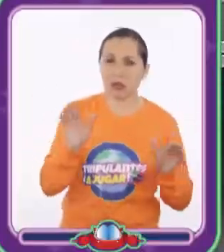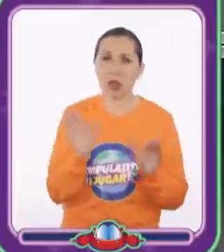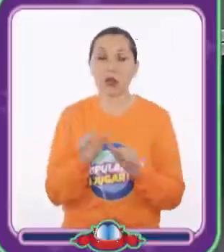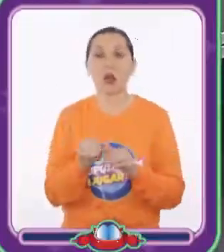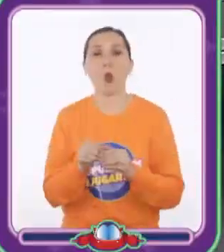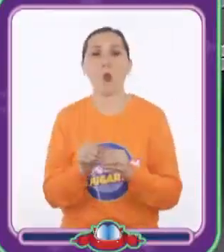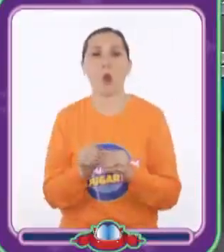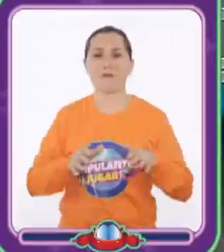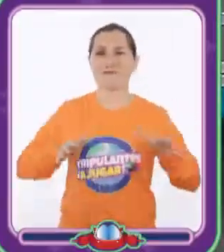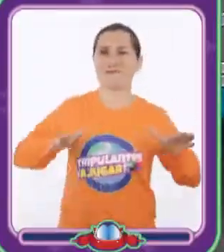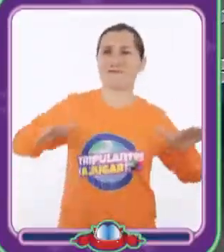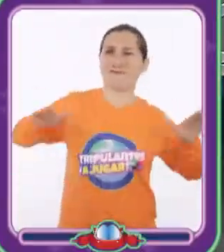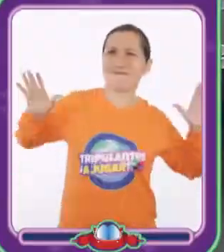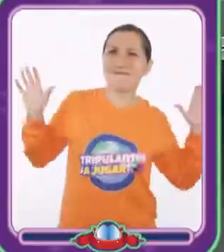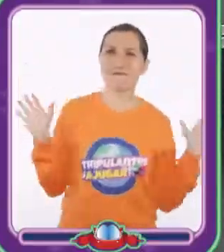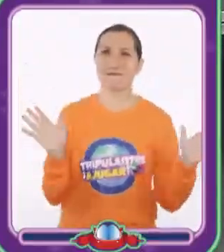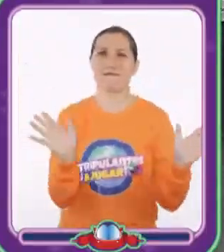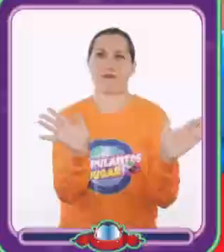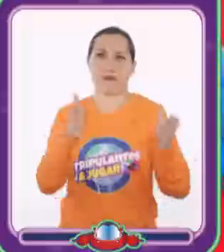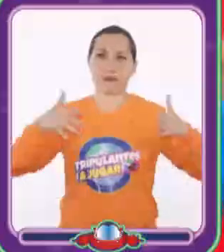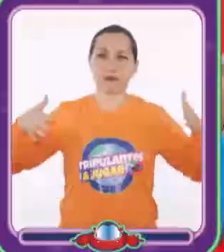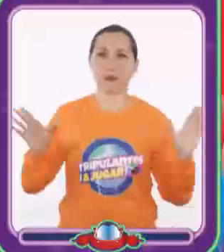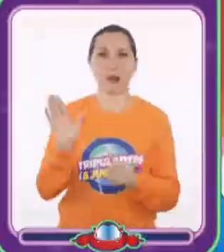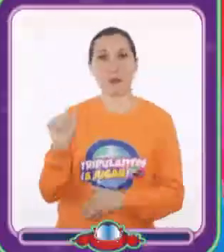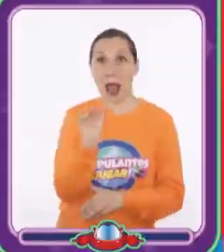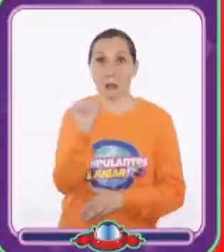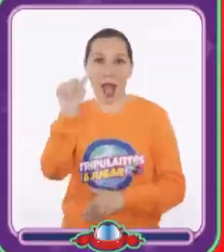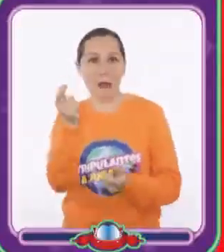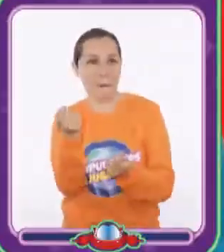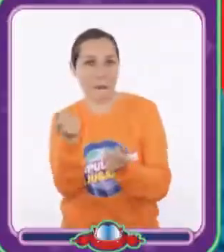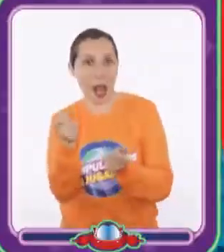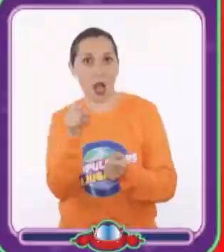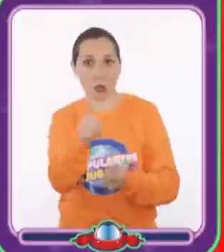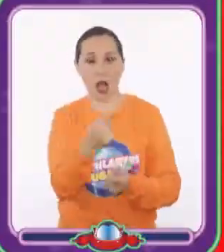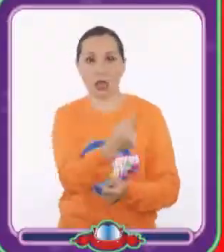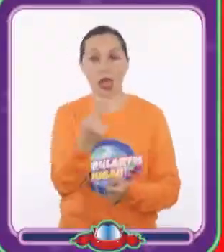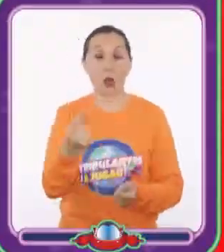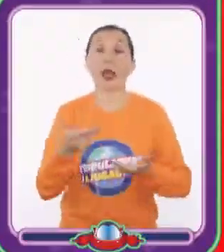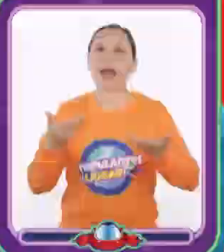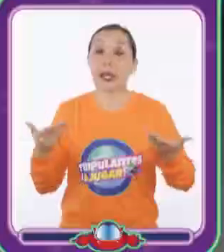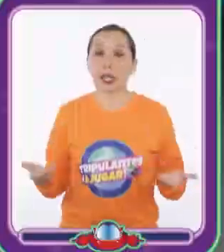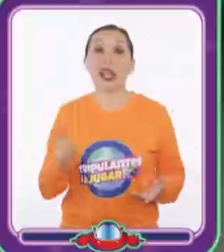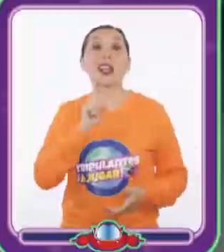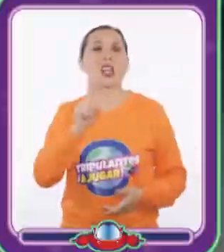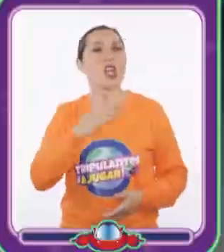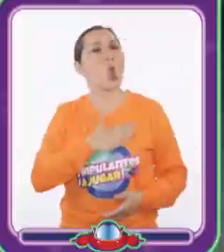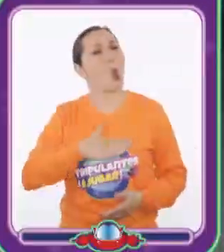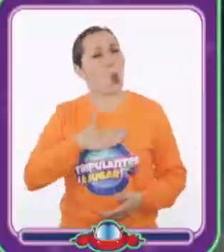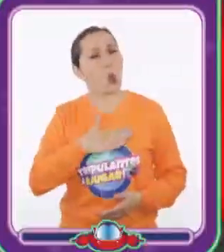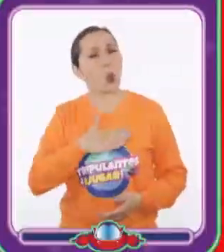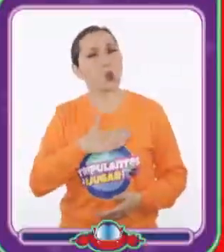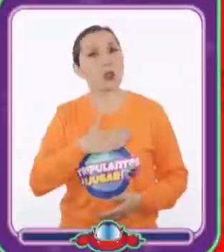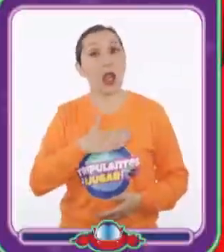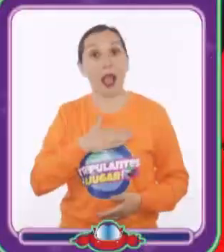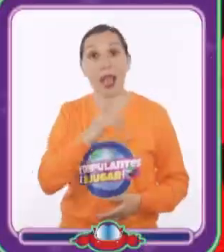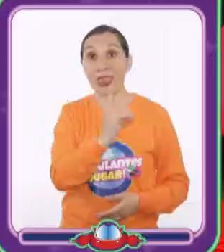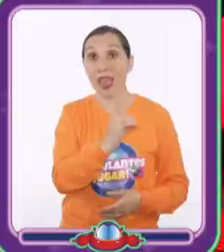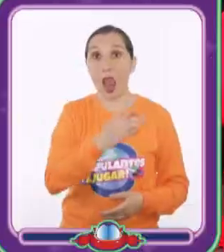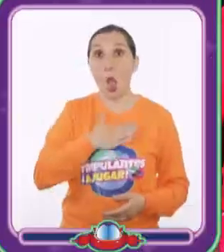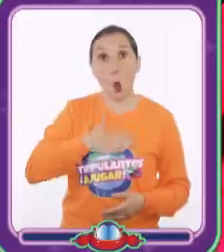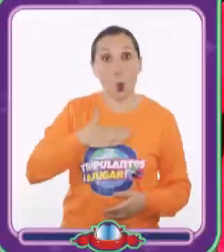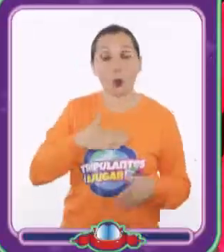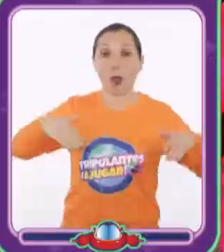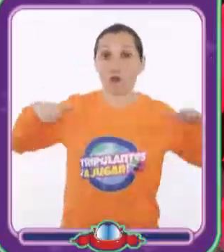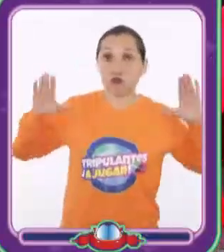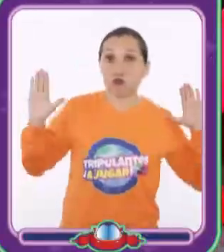Aquí, es aquí. Abrir las alas. Como mariposa. ¡Como mariposa! Entonces, ¿a quién le gustaban las mariposas? A